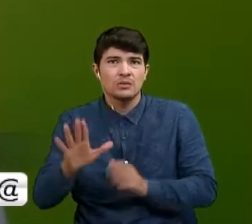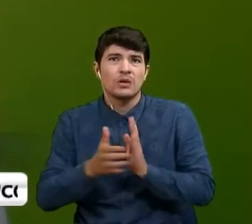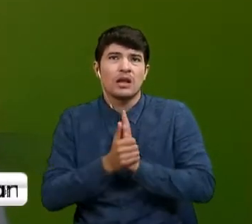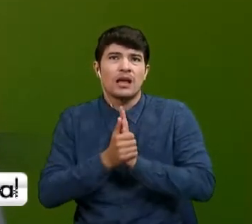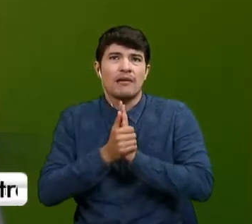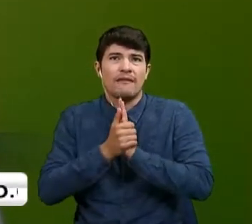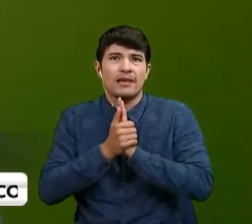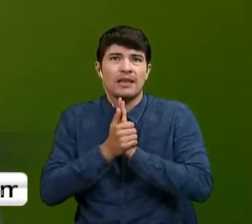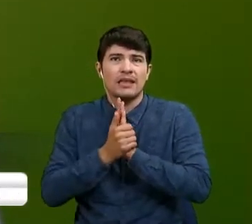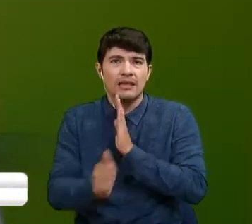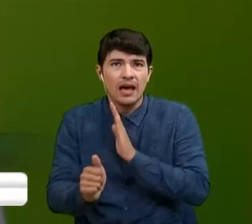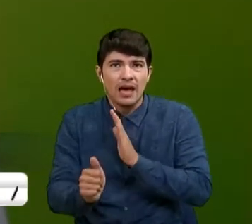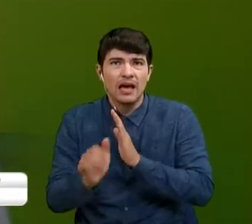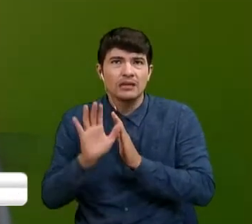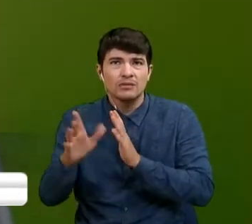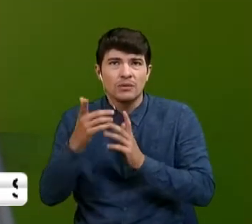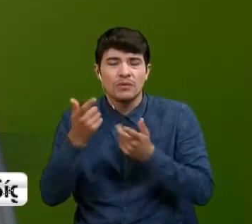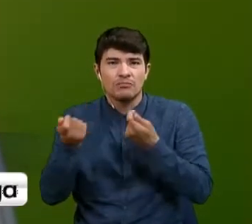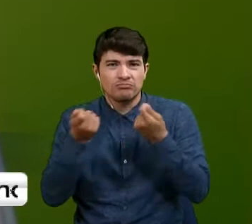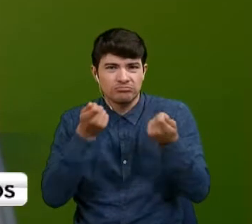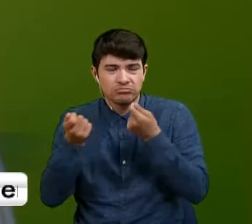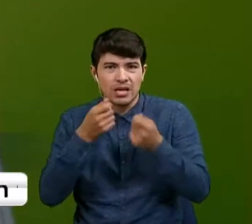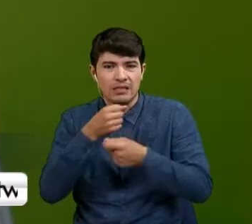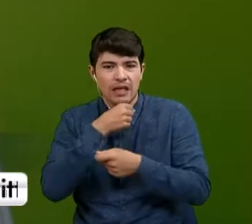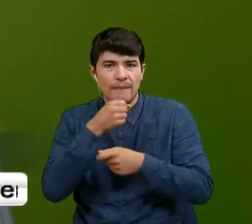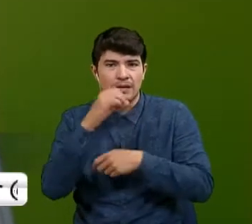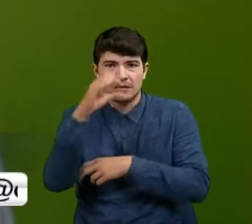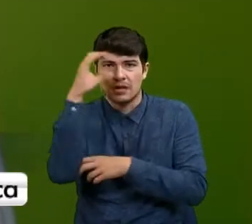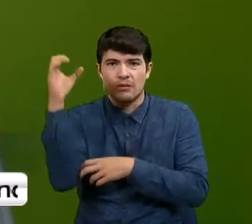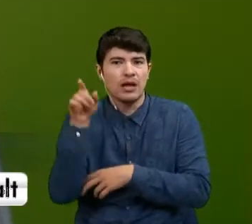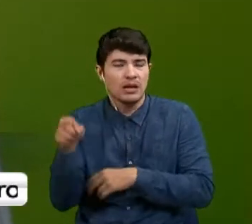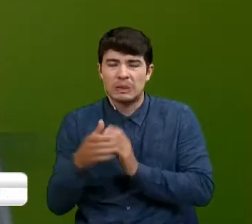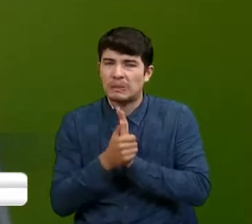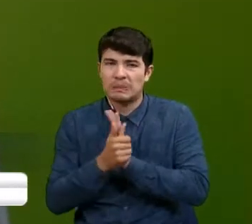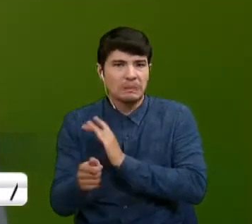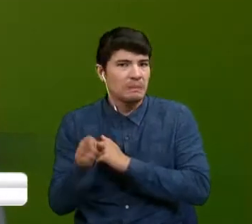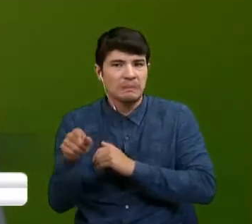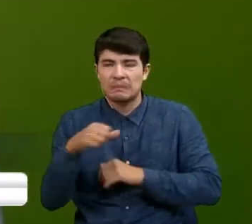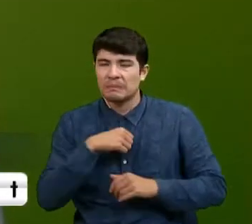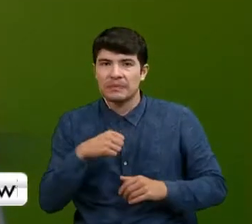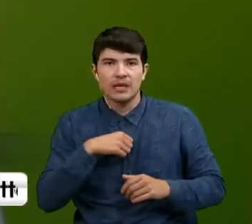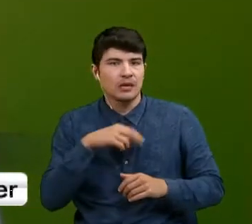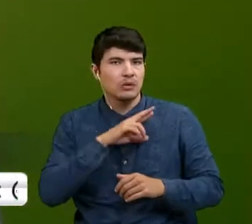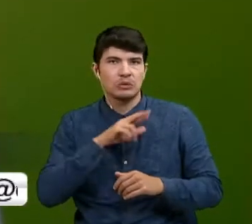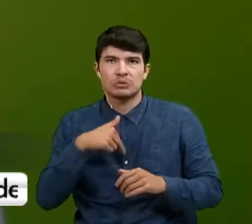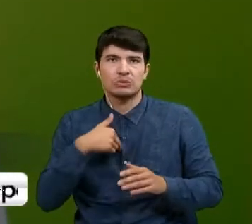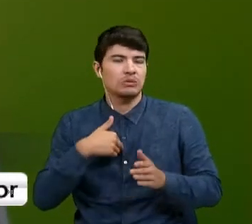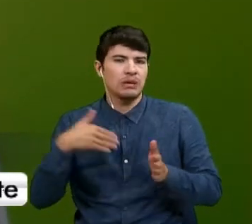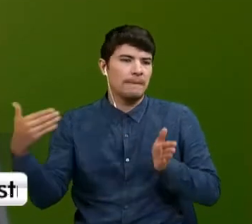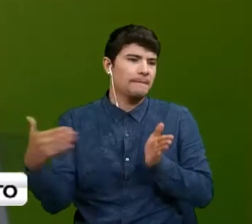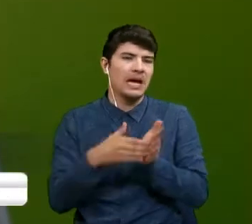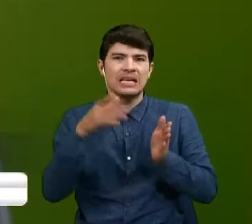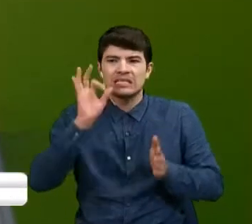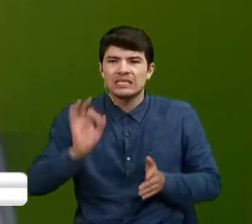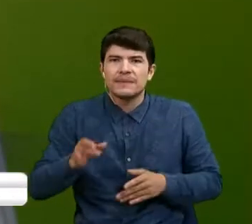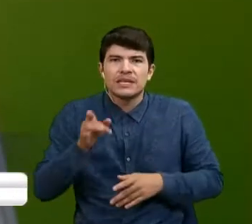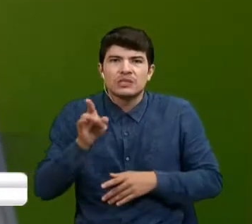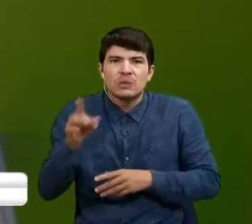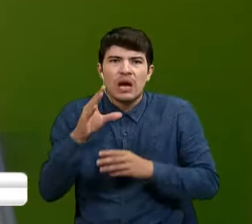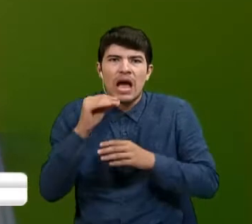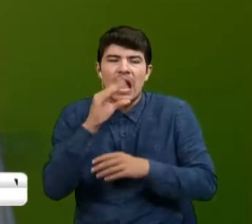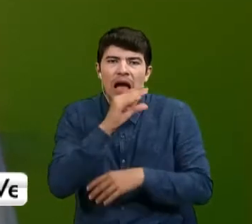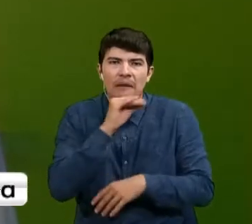manejar la prensa en colombia nos sentimos atropellados siempre que el habla